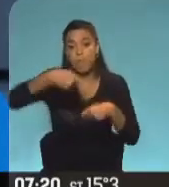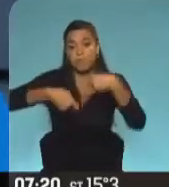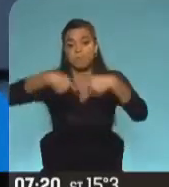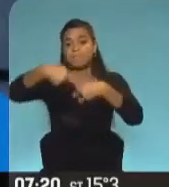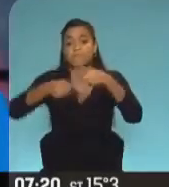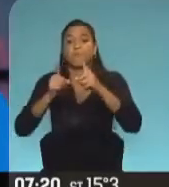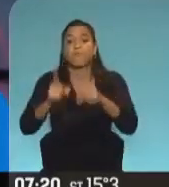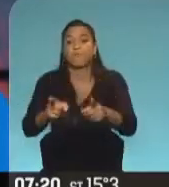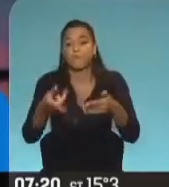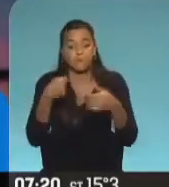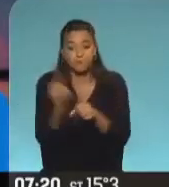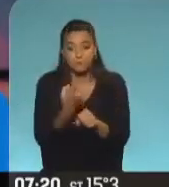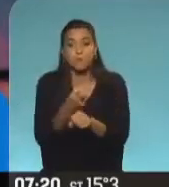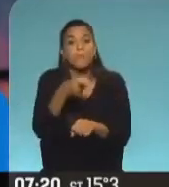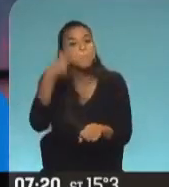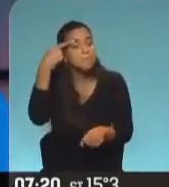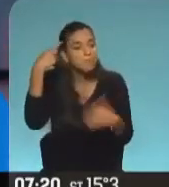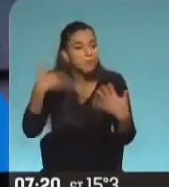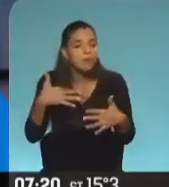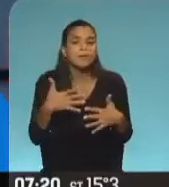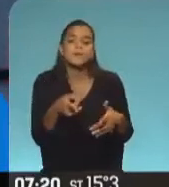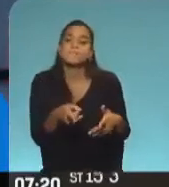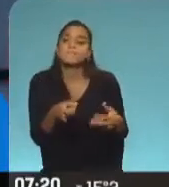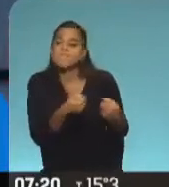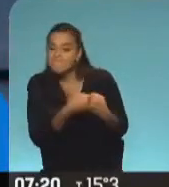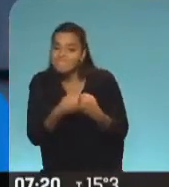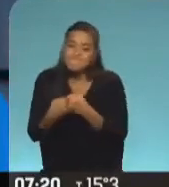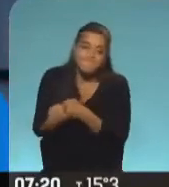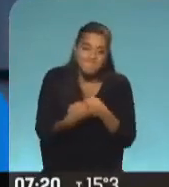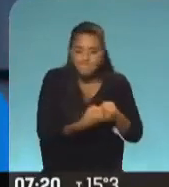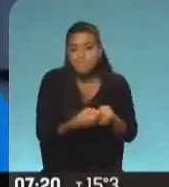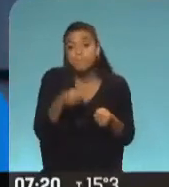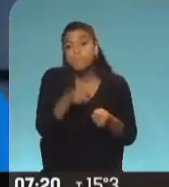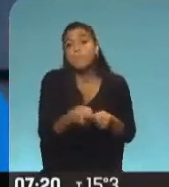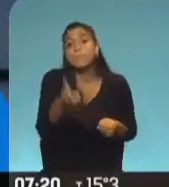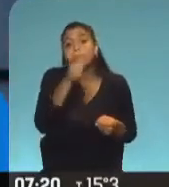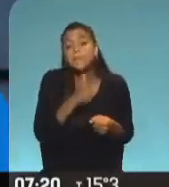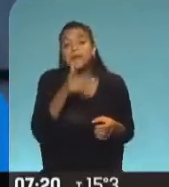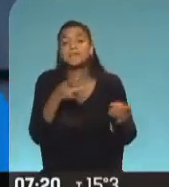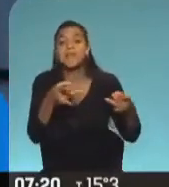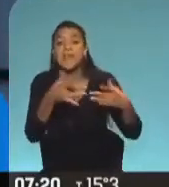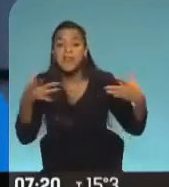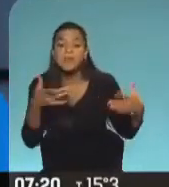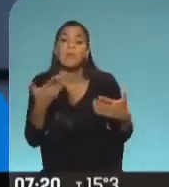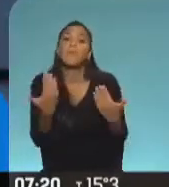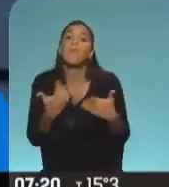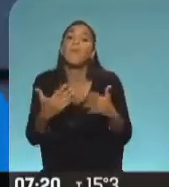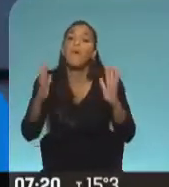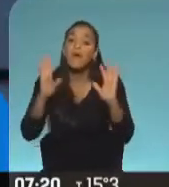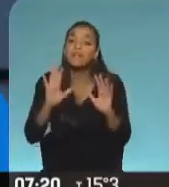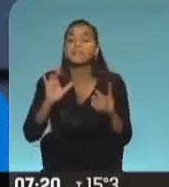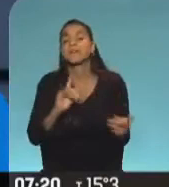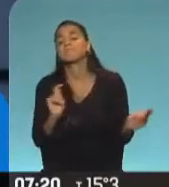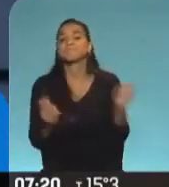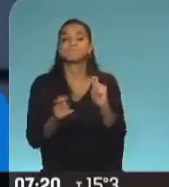sustentabilidad de la deuda y eso había tensado mucho a las relaciones. Bueno, ahora parece que los enemigos podrían transformarse en